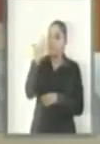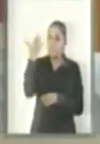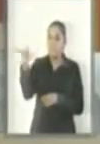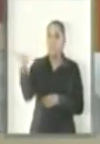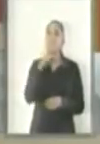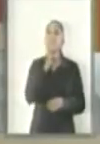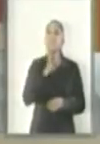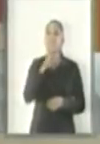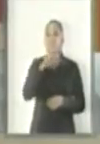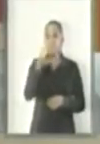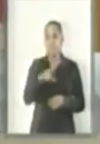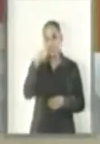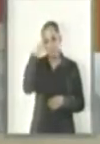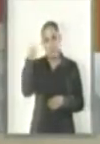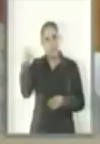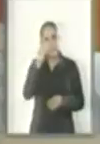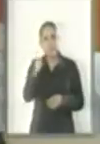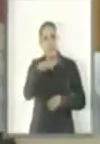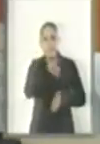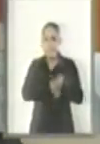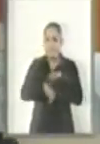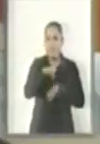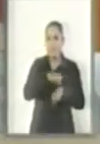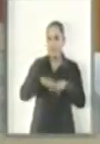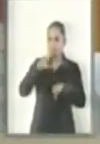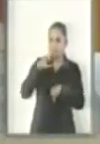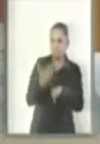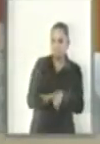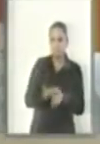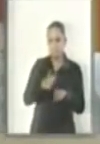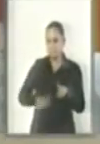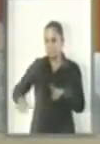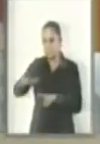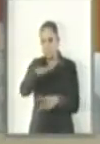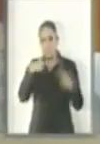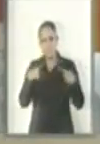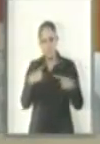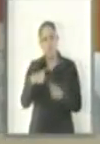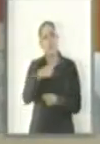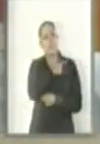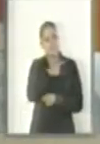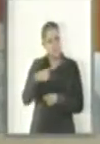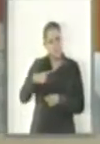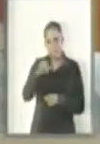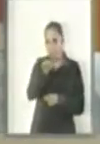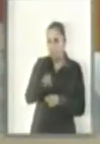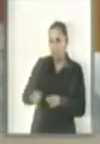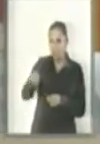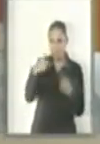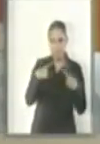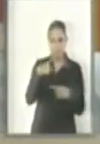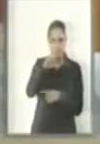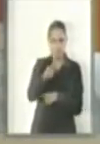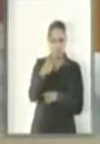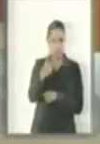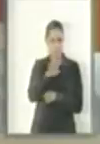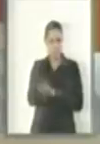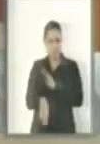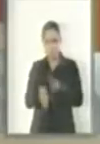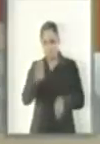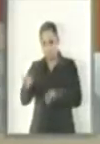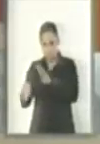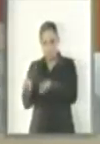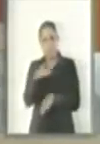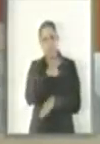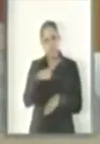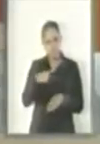carácter de empresa socialmente responsable, ofrezca a los familiares de los 32 trabajadores fallecidos